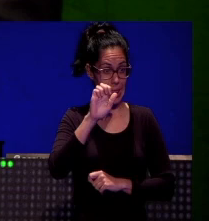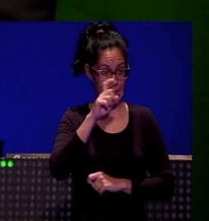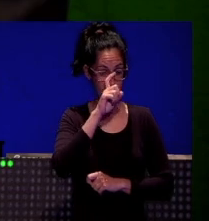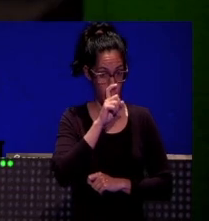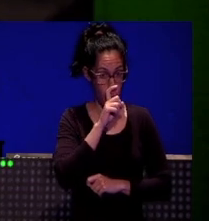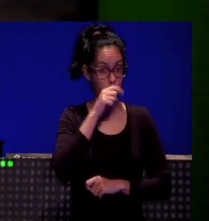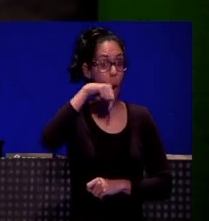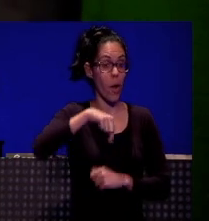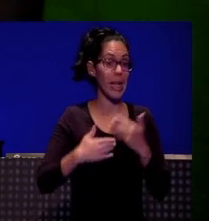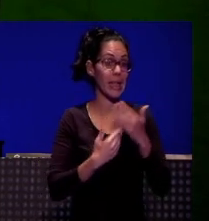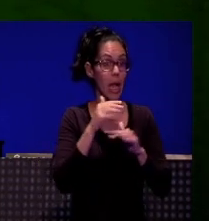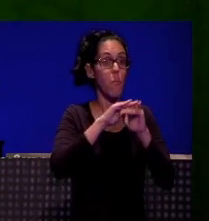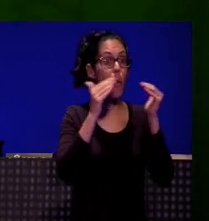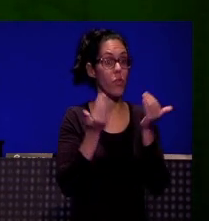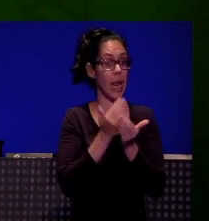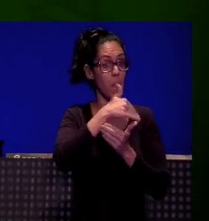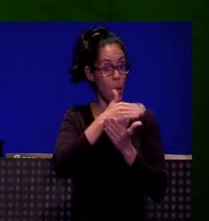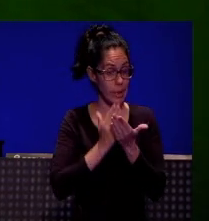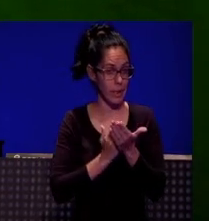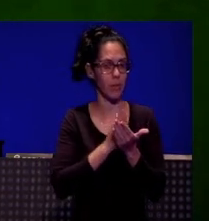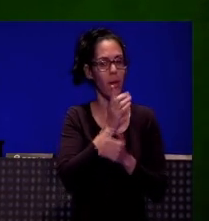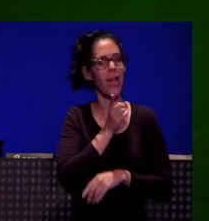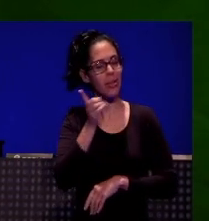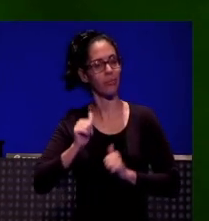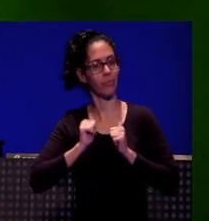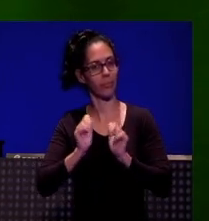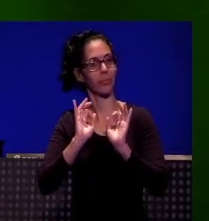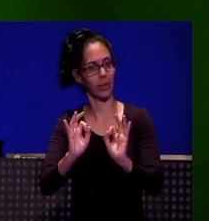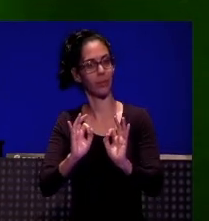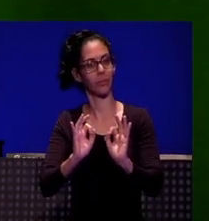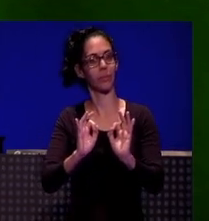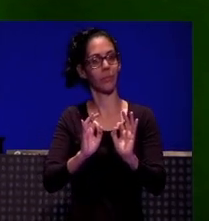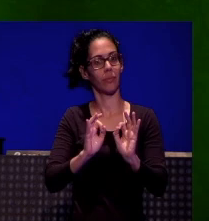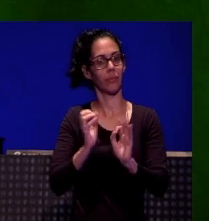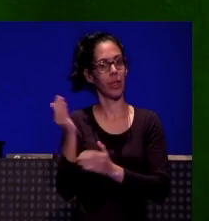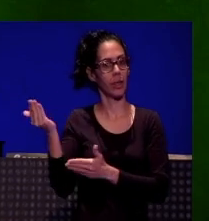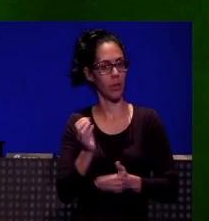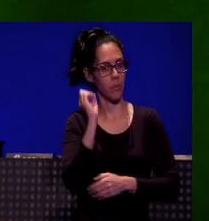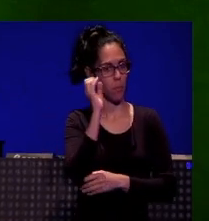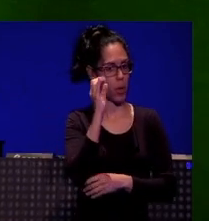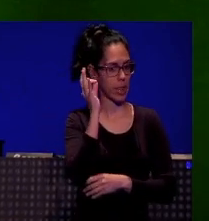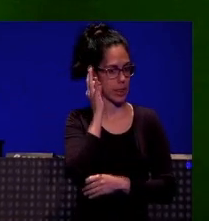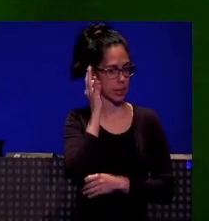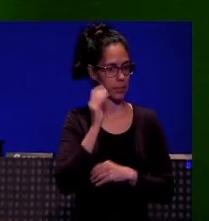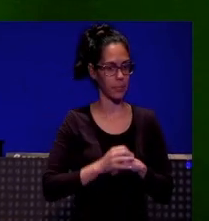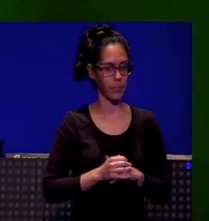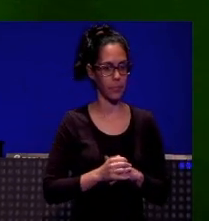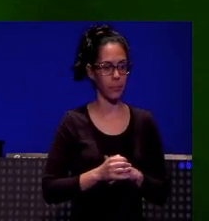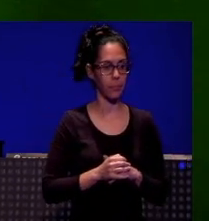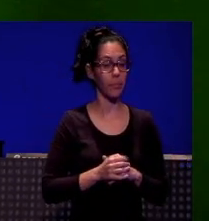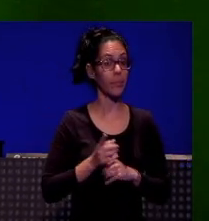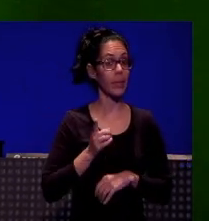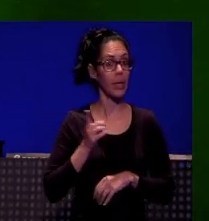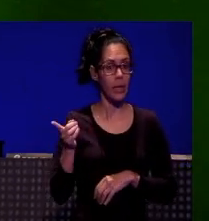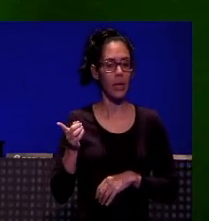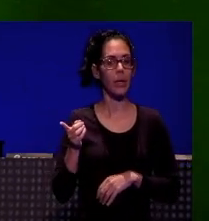además hoy el día mundial de la poesía pues así empezó su andadura la próxima ponente tengo que leer porque es que es demasiado